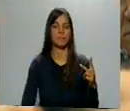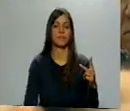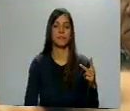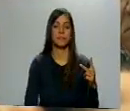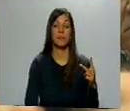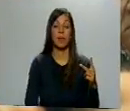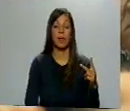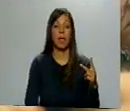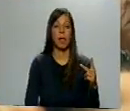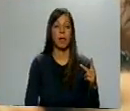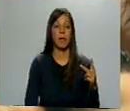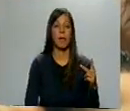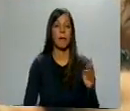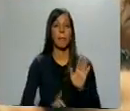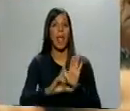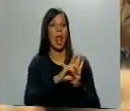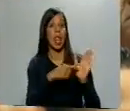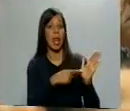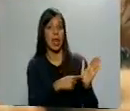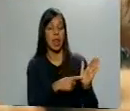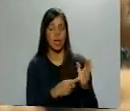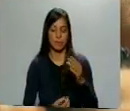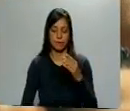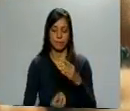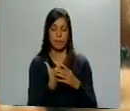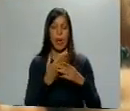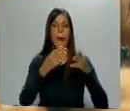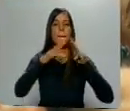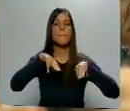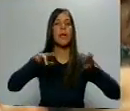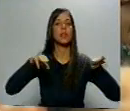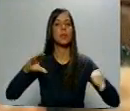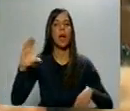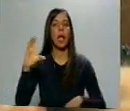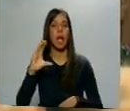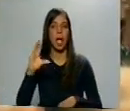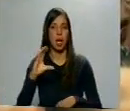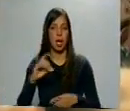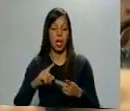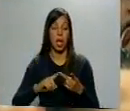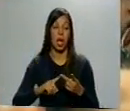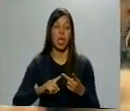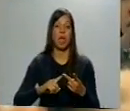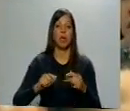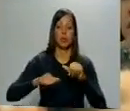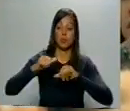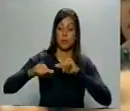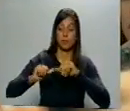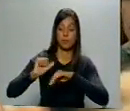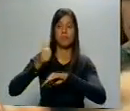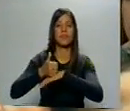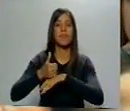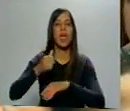La ley que crea el Distrito Especial Alto Apure,